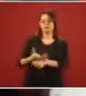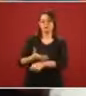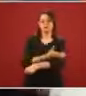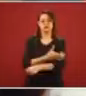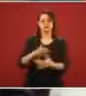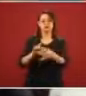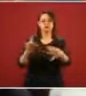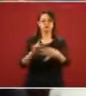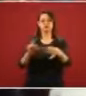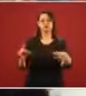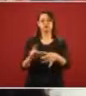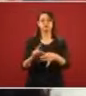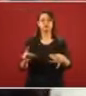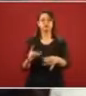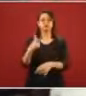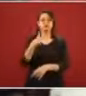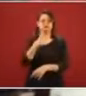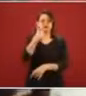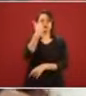yo quisiera